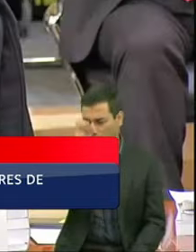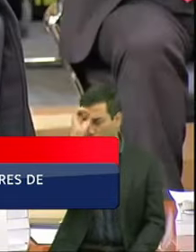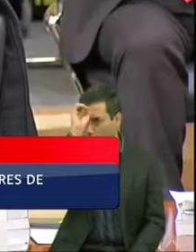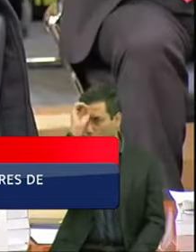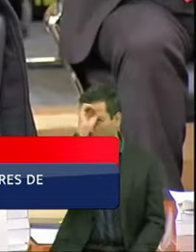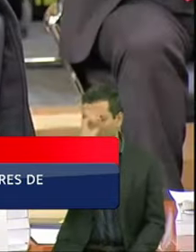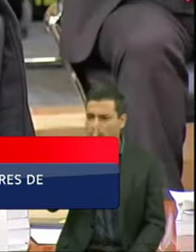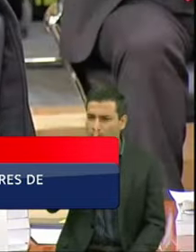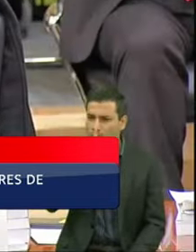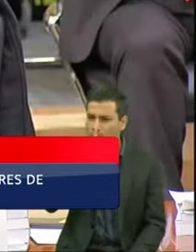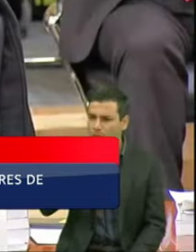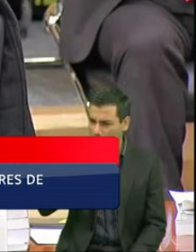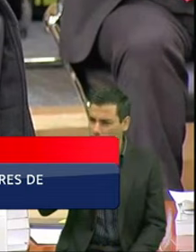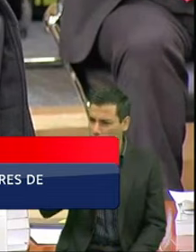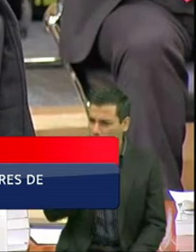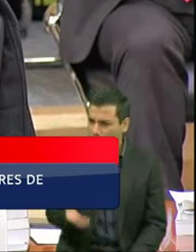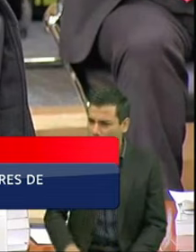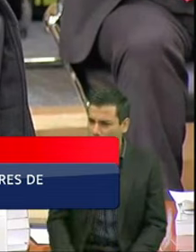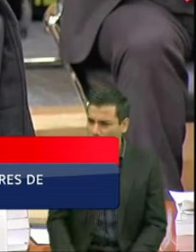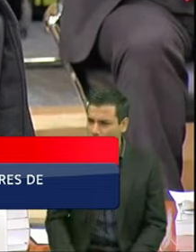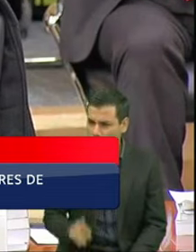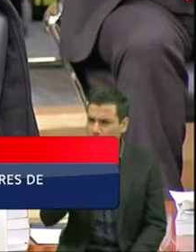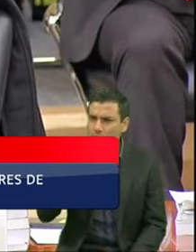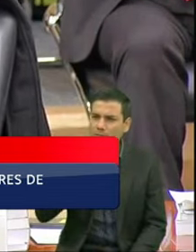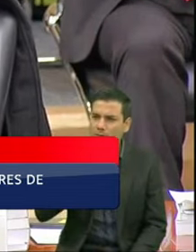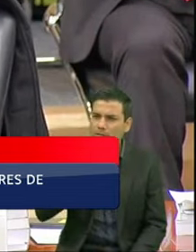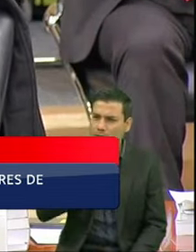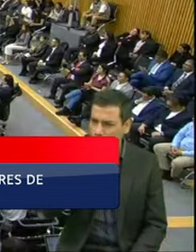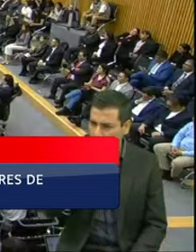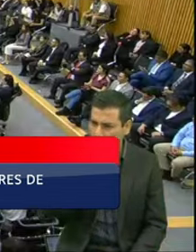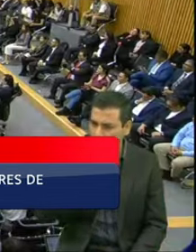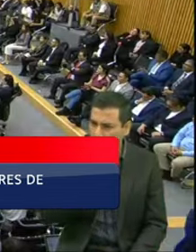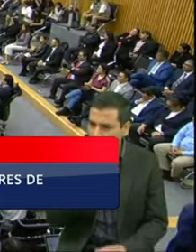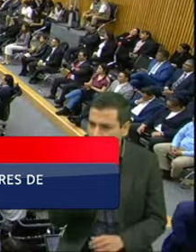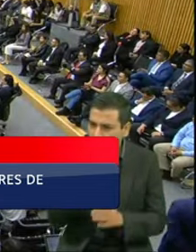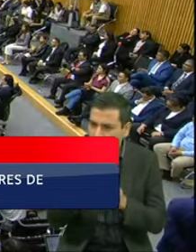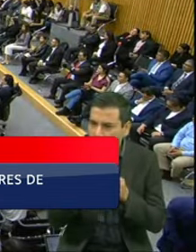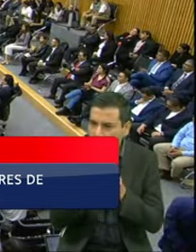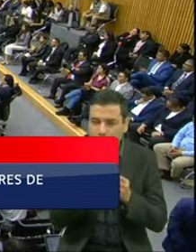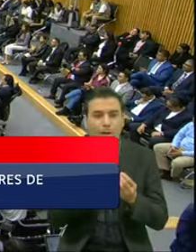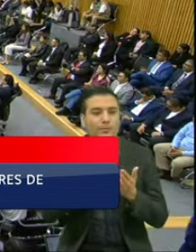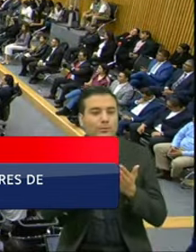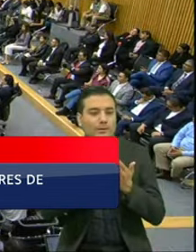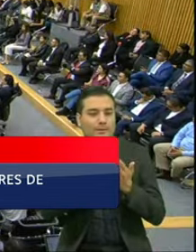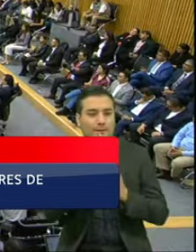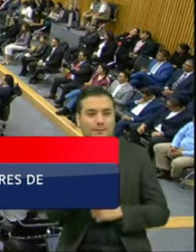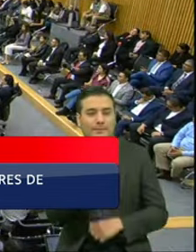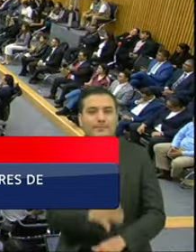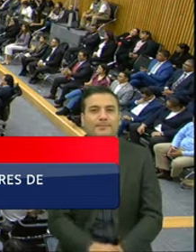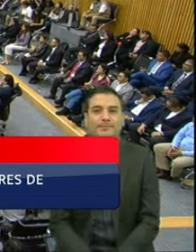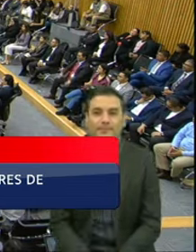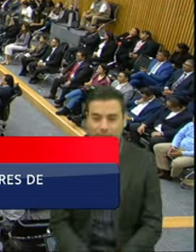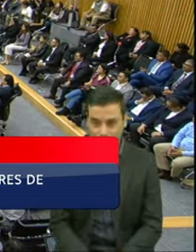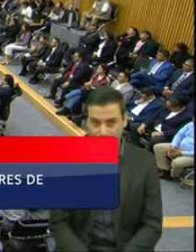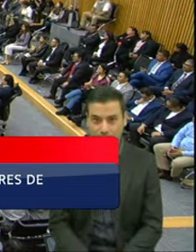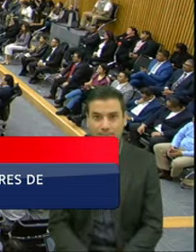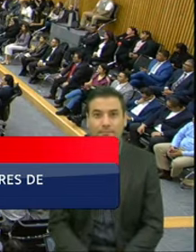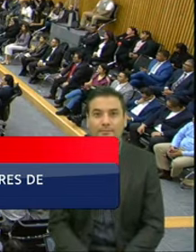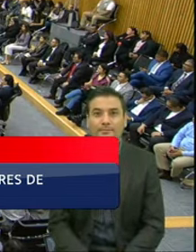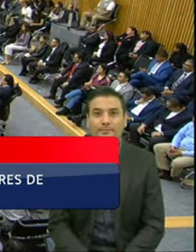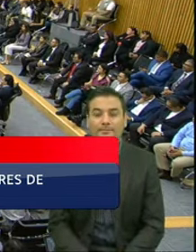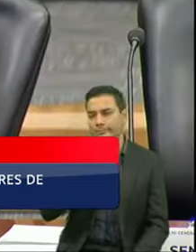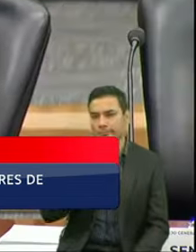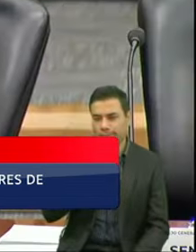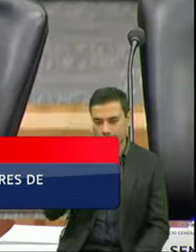es concentrar todo el poder, extender ese poder y perpetuarse en el poder. Por eso quieren tener el control del